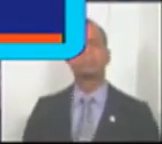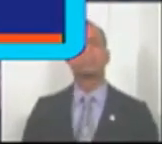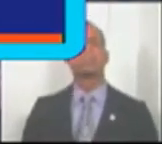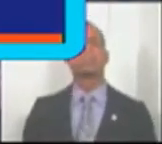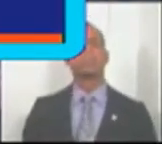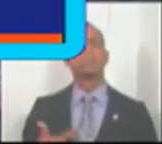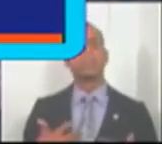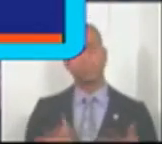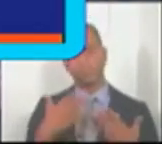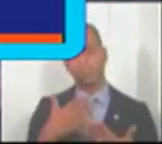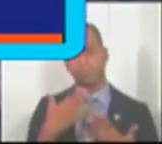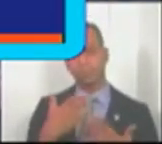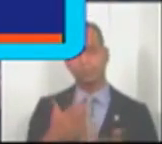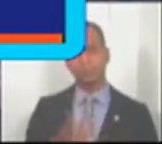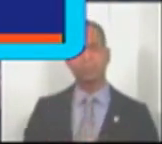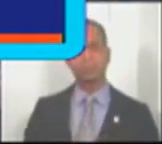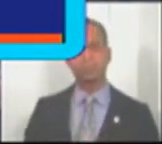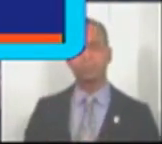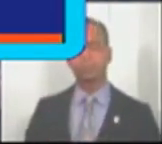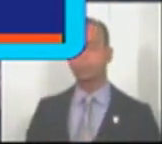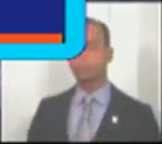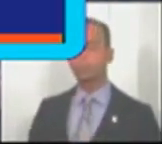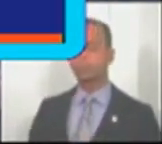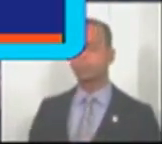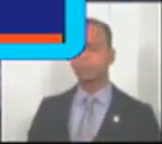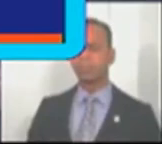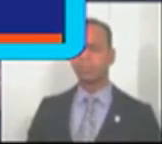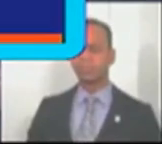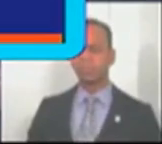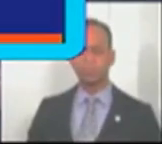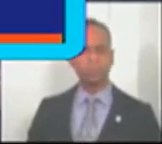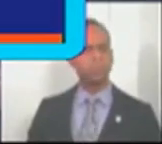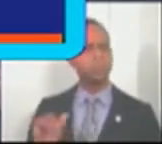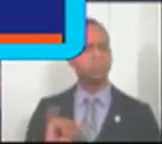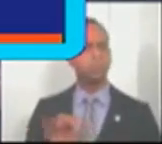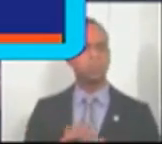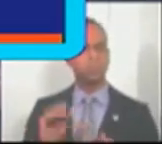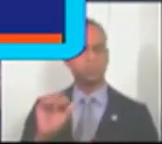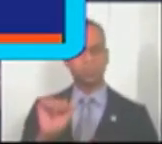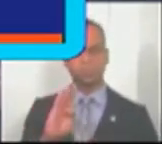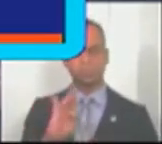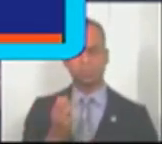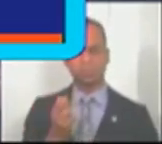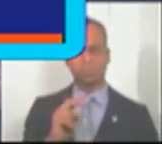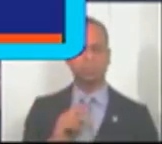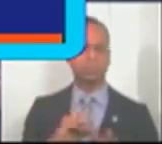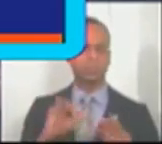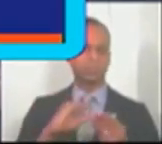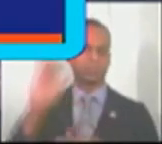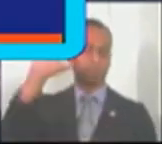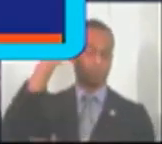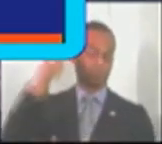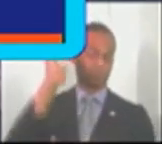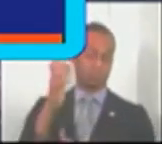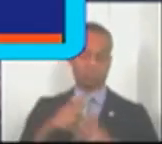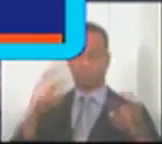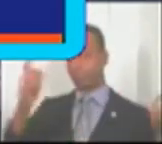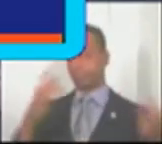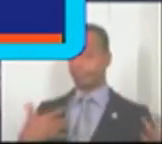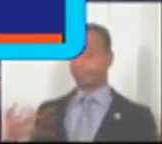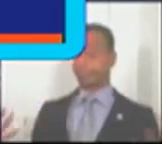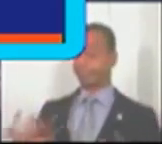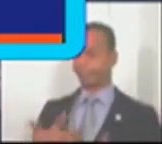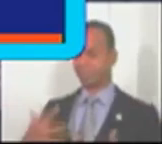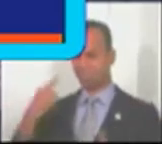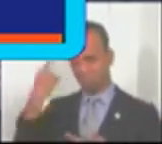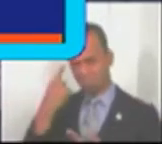hacer una intervención, no, como bien decía Abraham, no pretendo hacer una conferencia magistral. Me asusta incluso